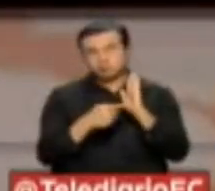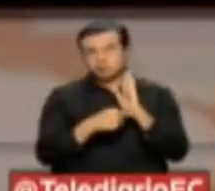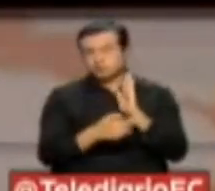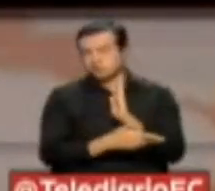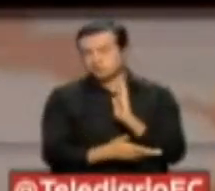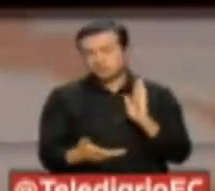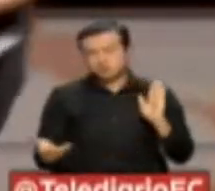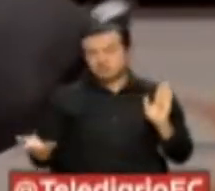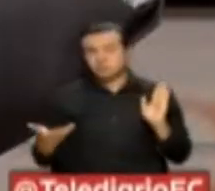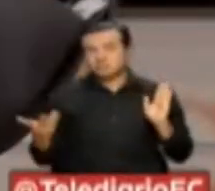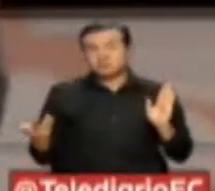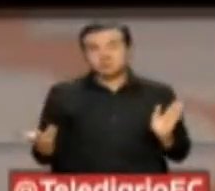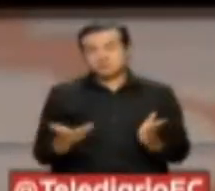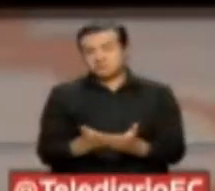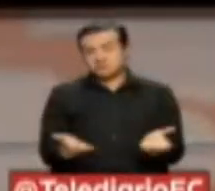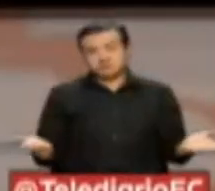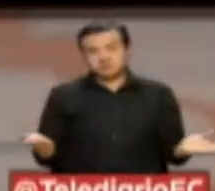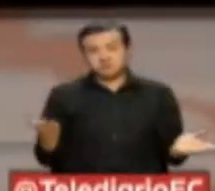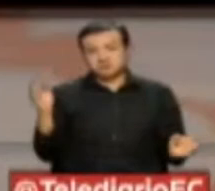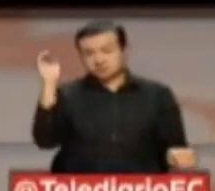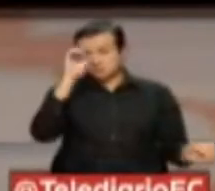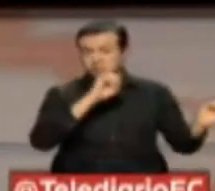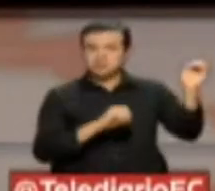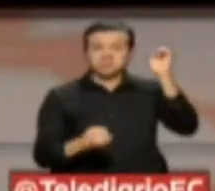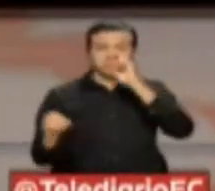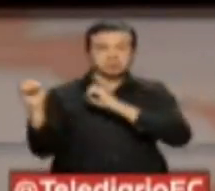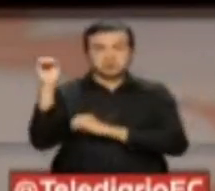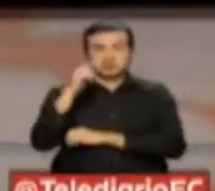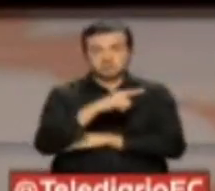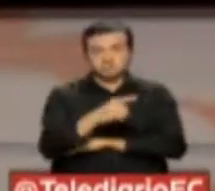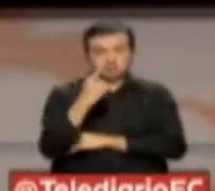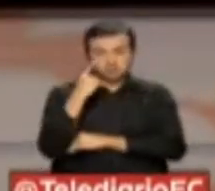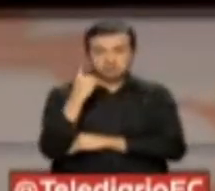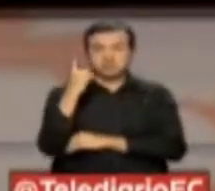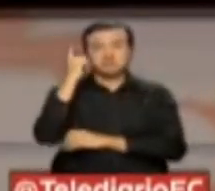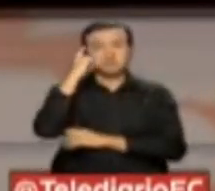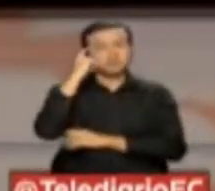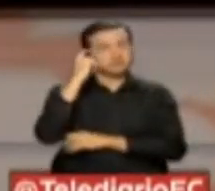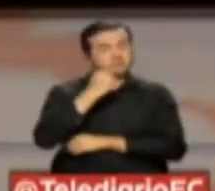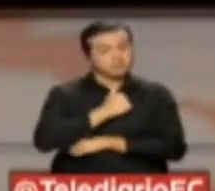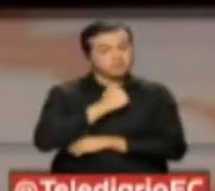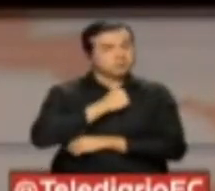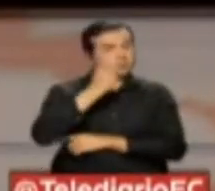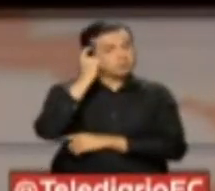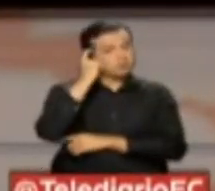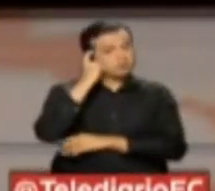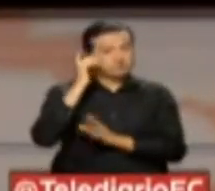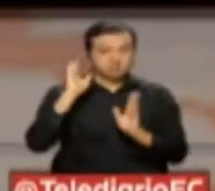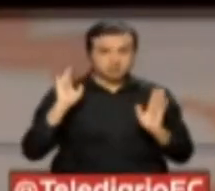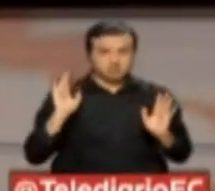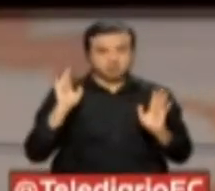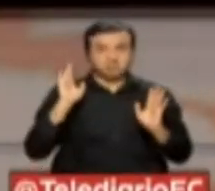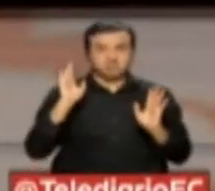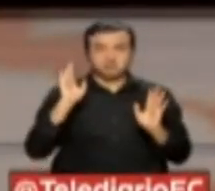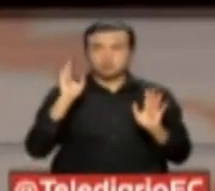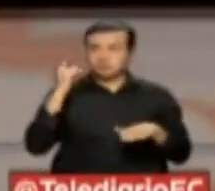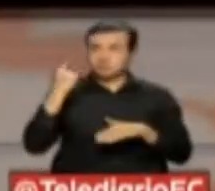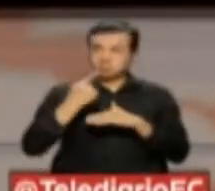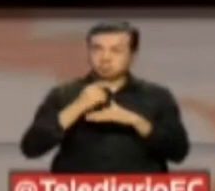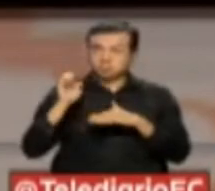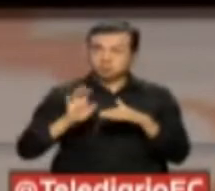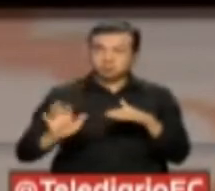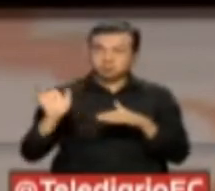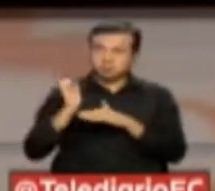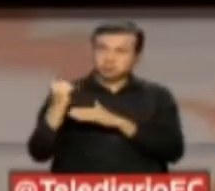que está ahí para que sea observado es como nosotros pensamos es como recogiendo el mandato del pueblo